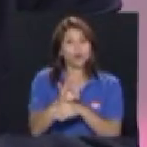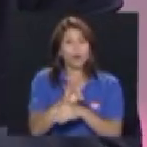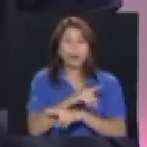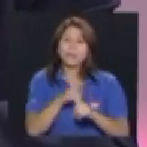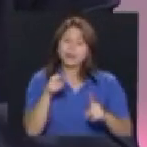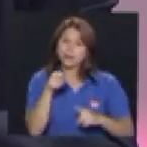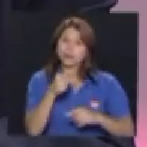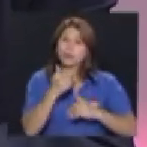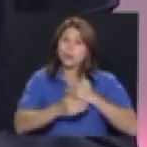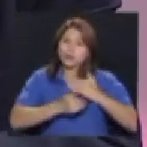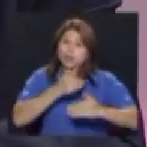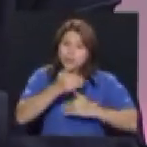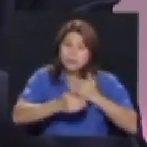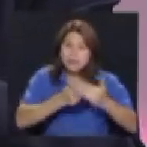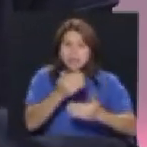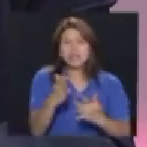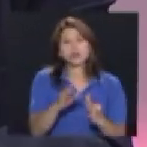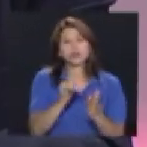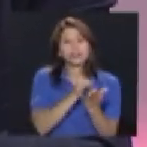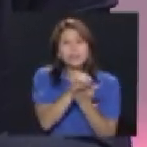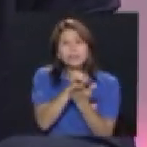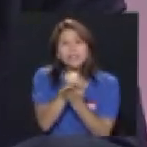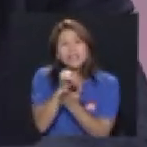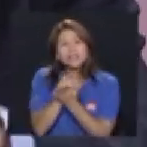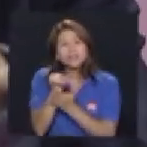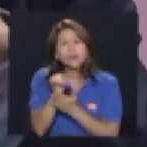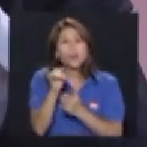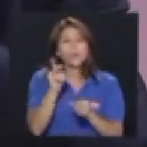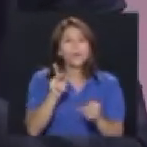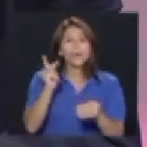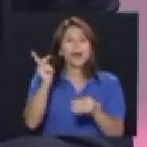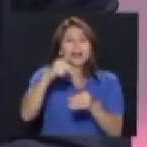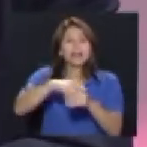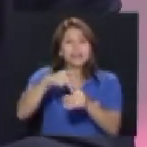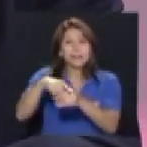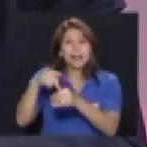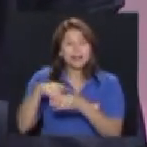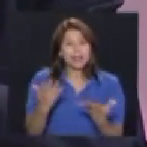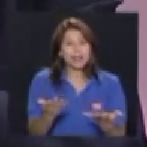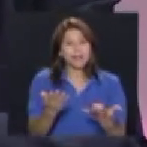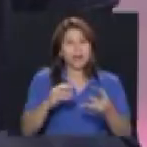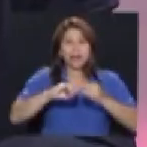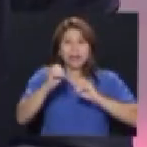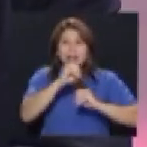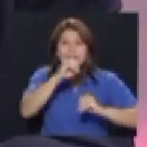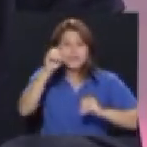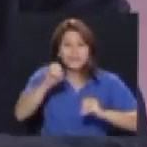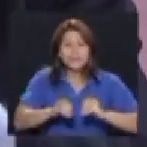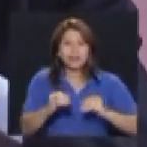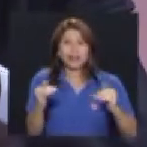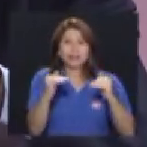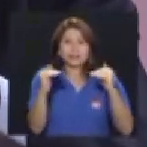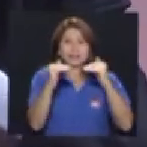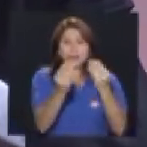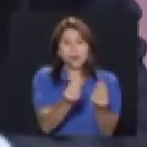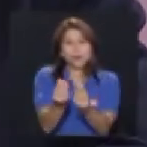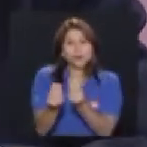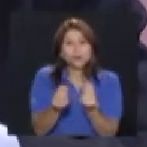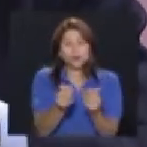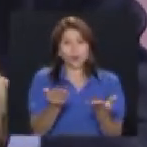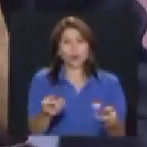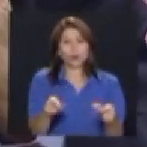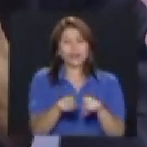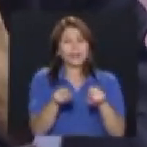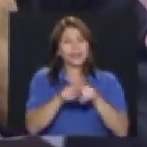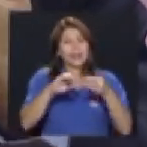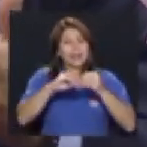una investigación participativa, tiene estándares de producción, tiene estándares también